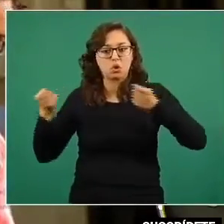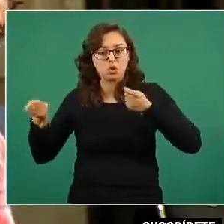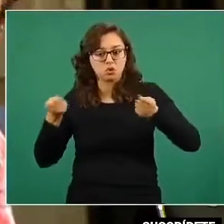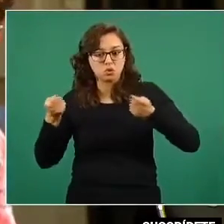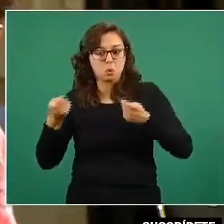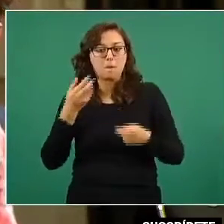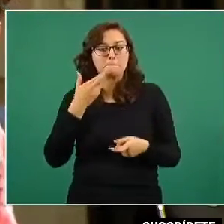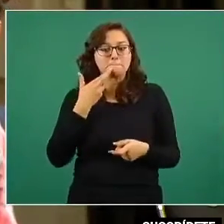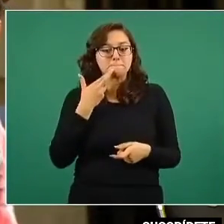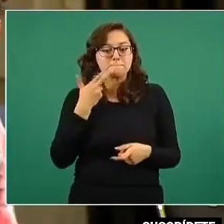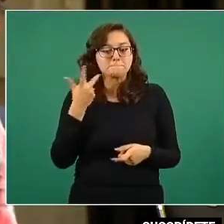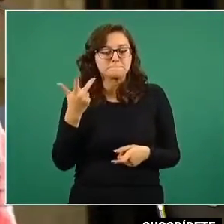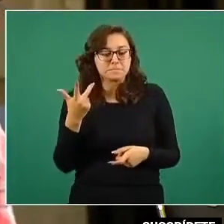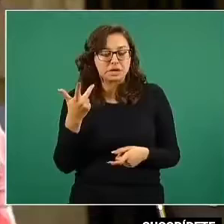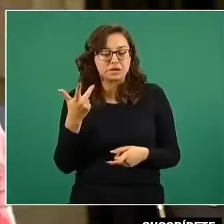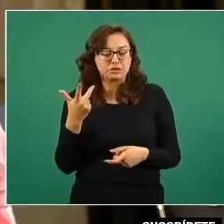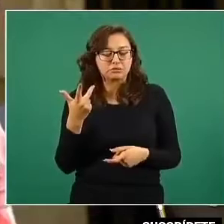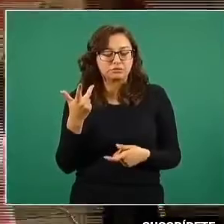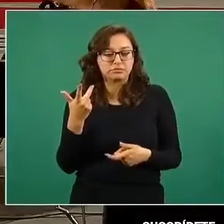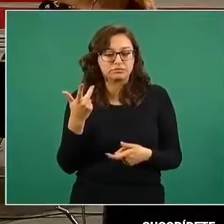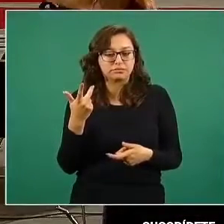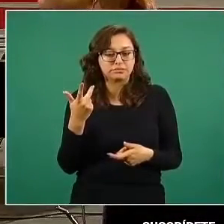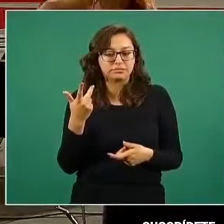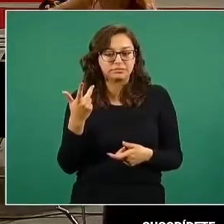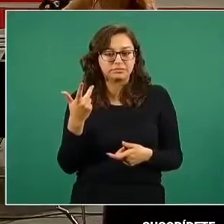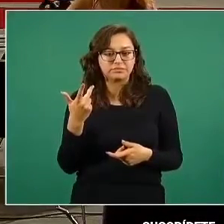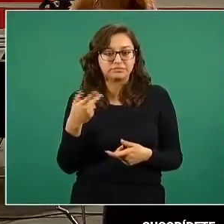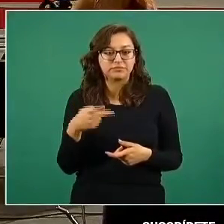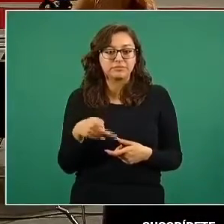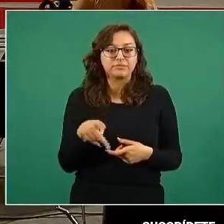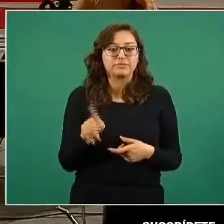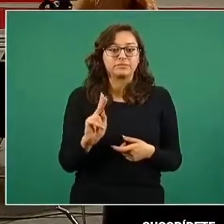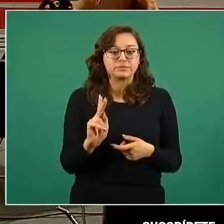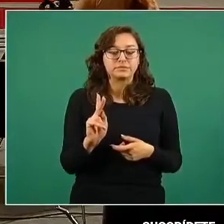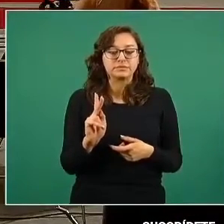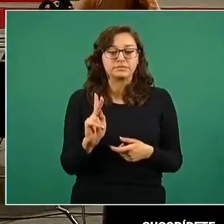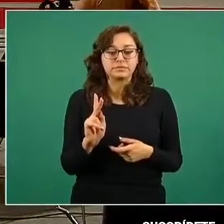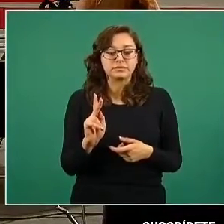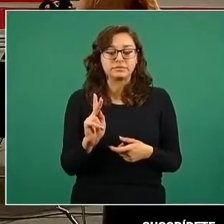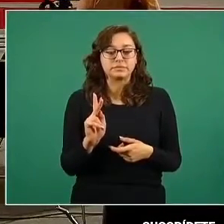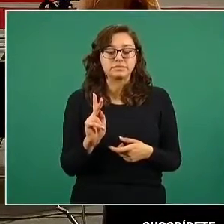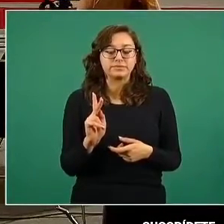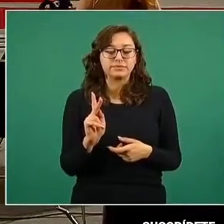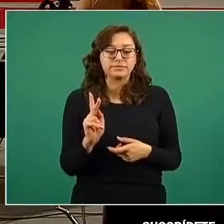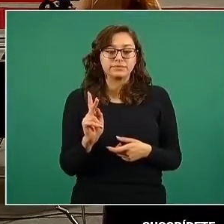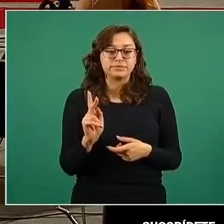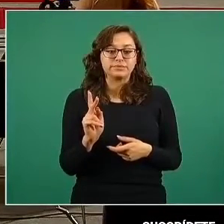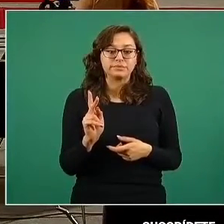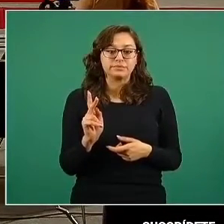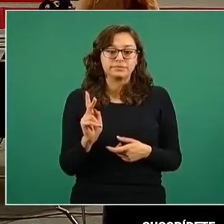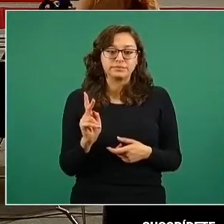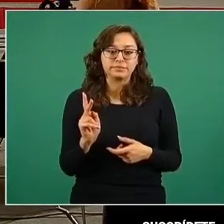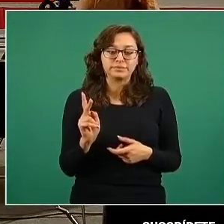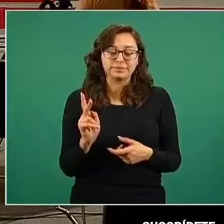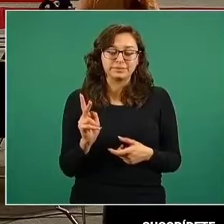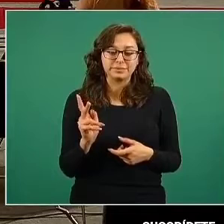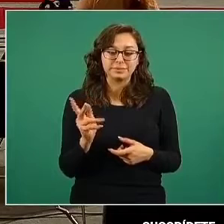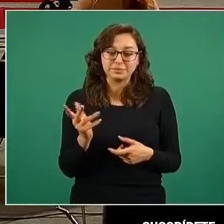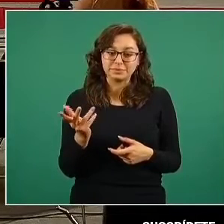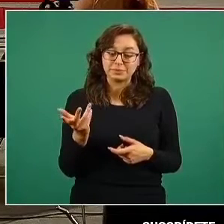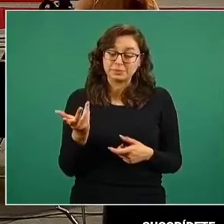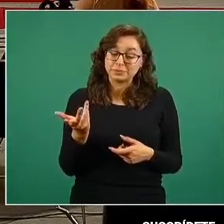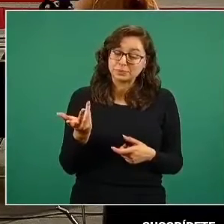pandemia. Sin embargo, estábamos ayer hablando precisamente de que hay lugares en donde están,